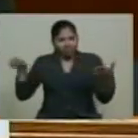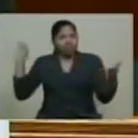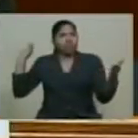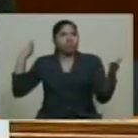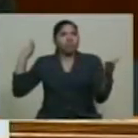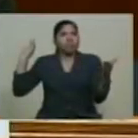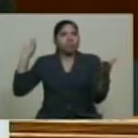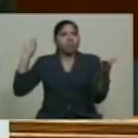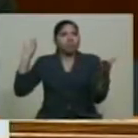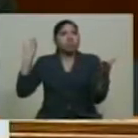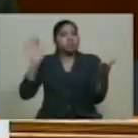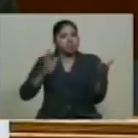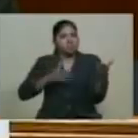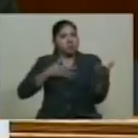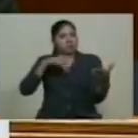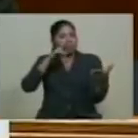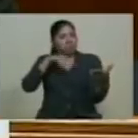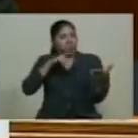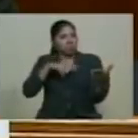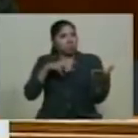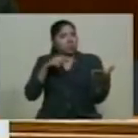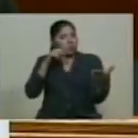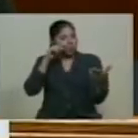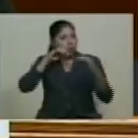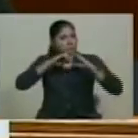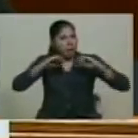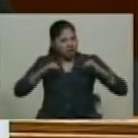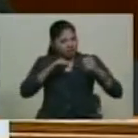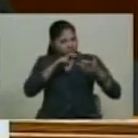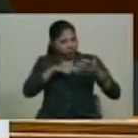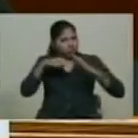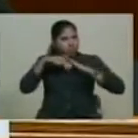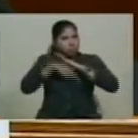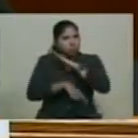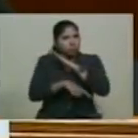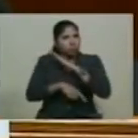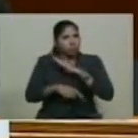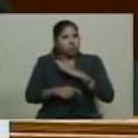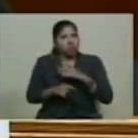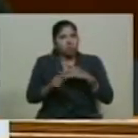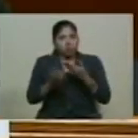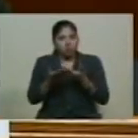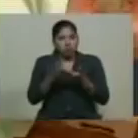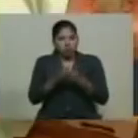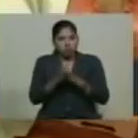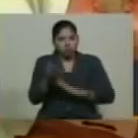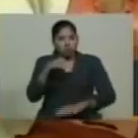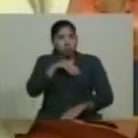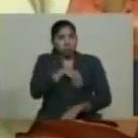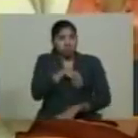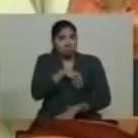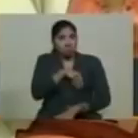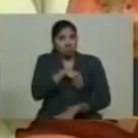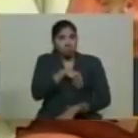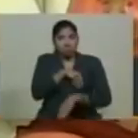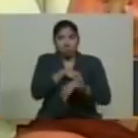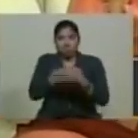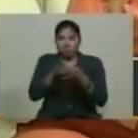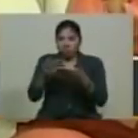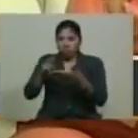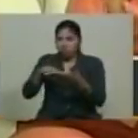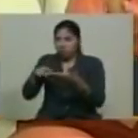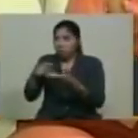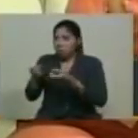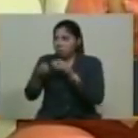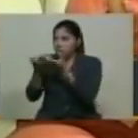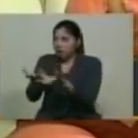da para leerlo, estudiarlo, cargarlo en el bolsillo, comentarlo, sobre todo por el sentido